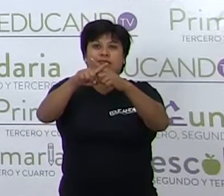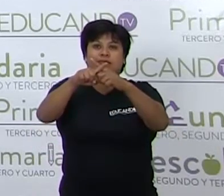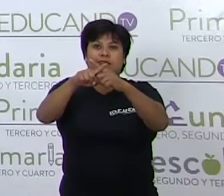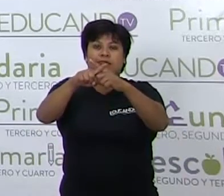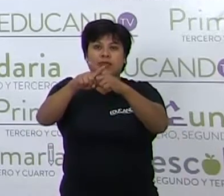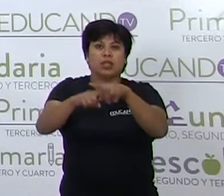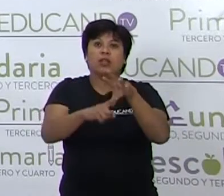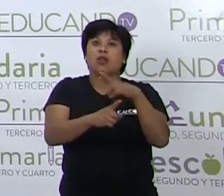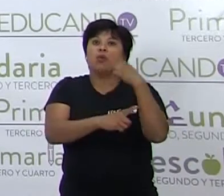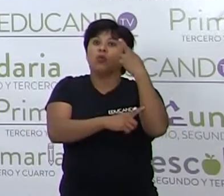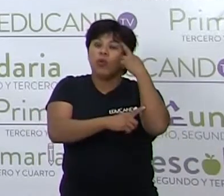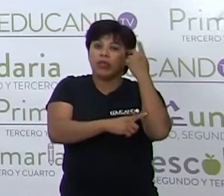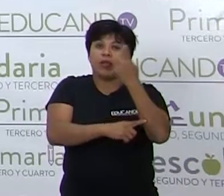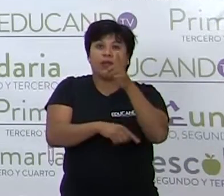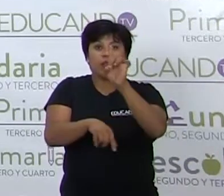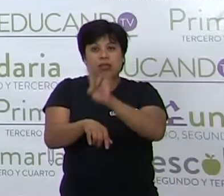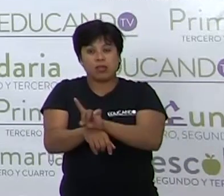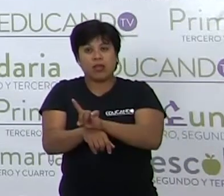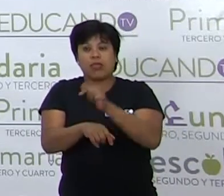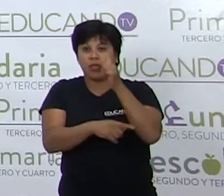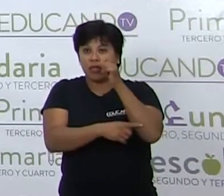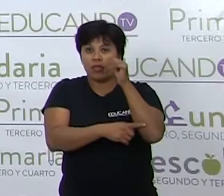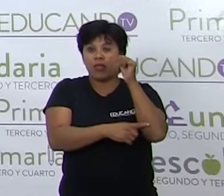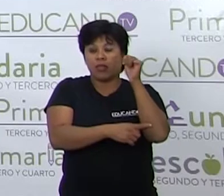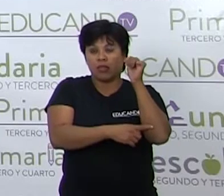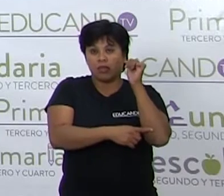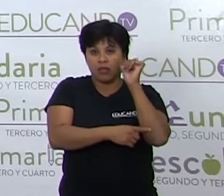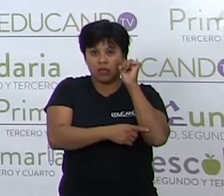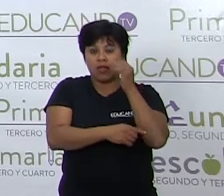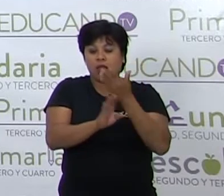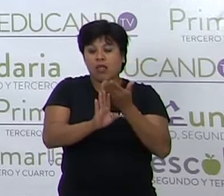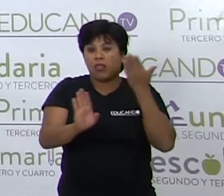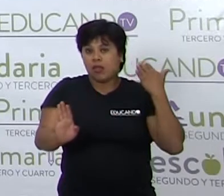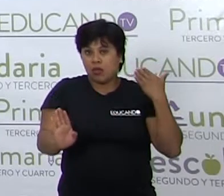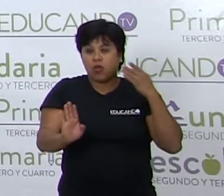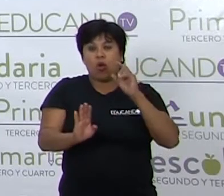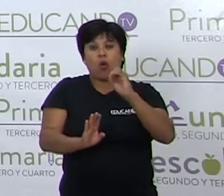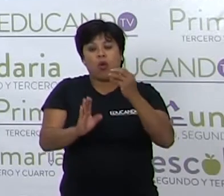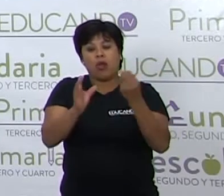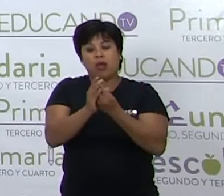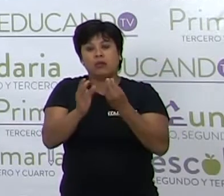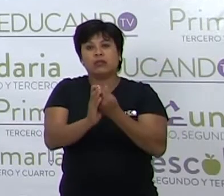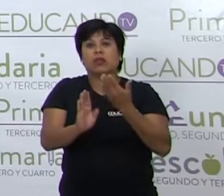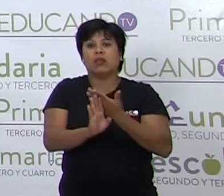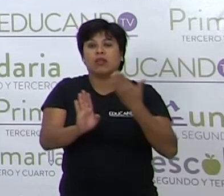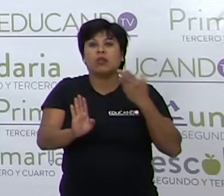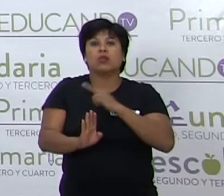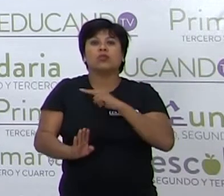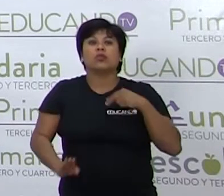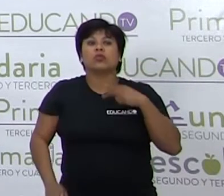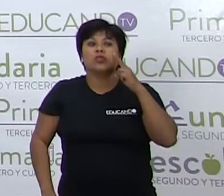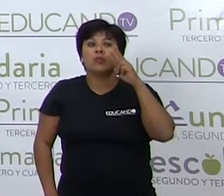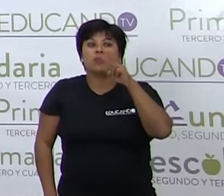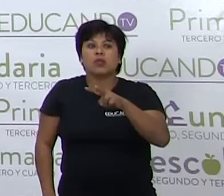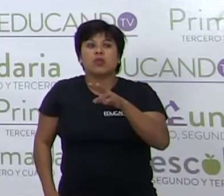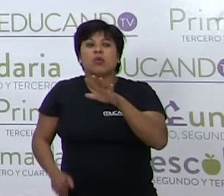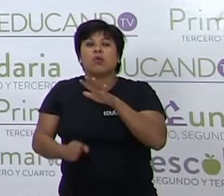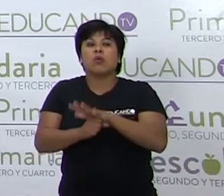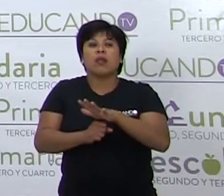recuerdas que el día de ayer del día anterior o la sesión anterior estuvimos viendo que